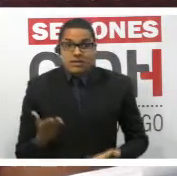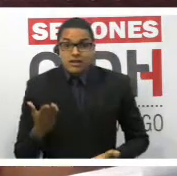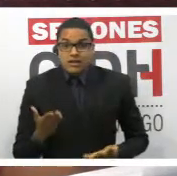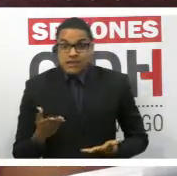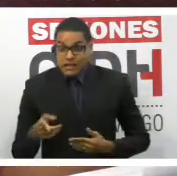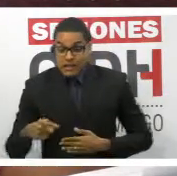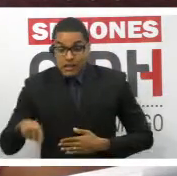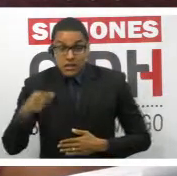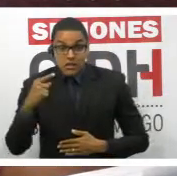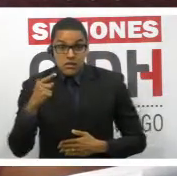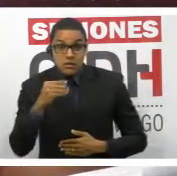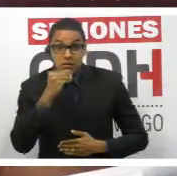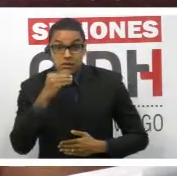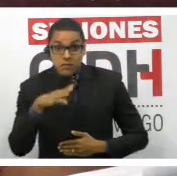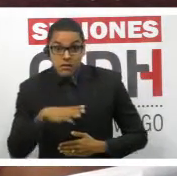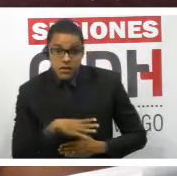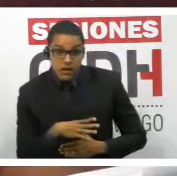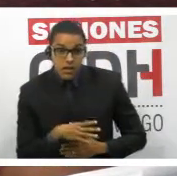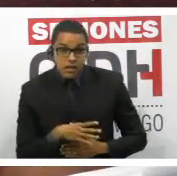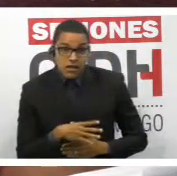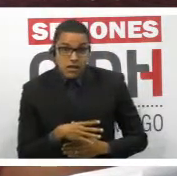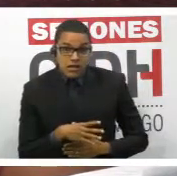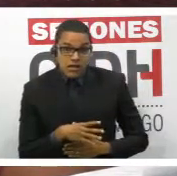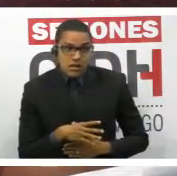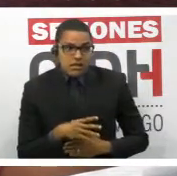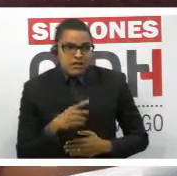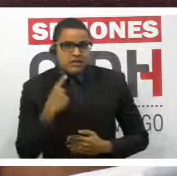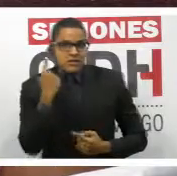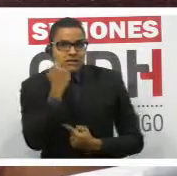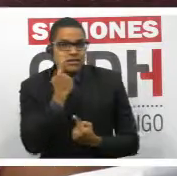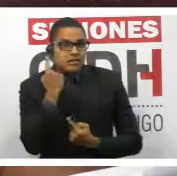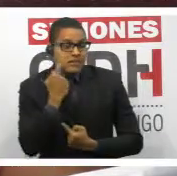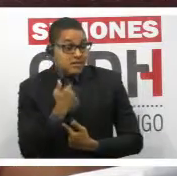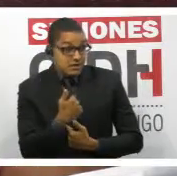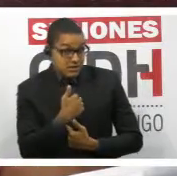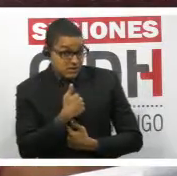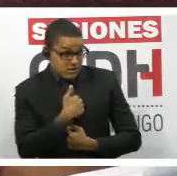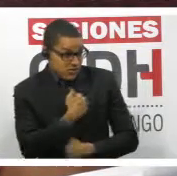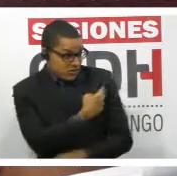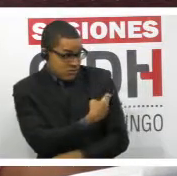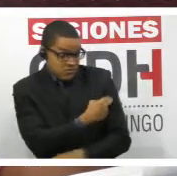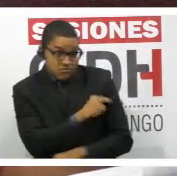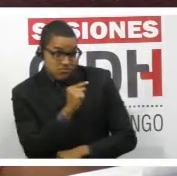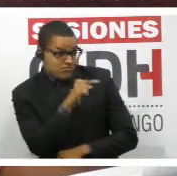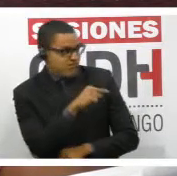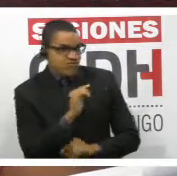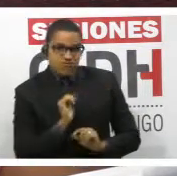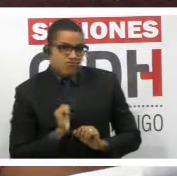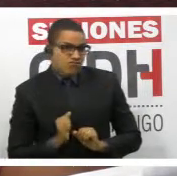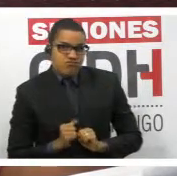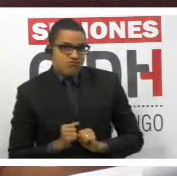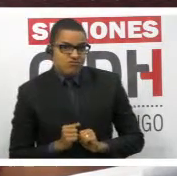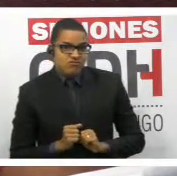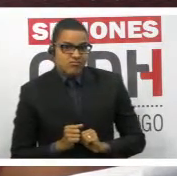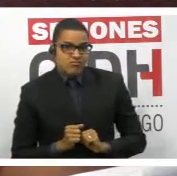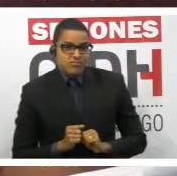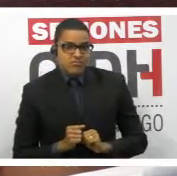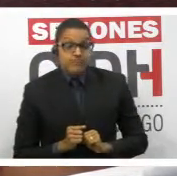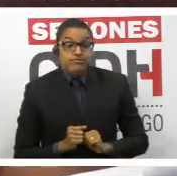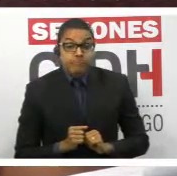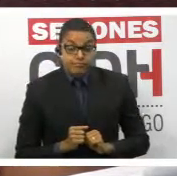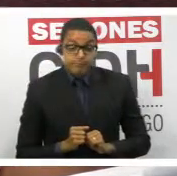de de de seguir un proceso verdad que tenga que ver con su salud sexual y